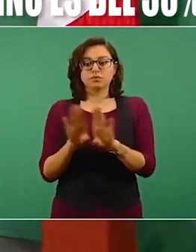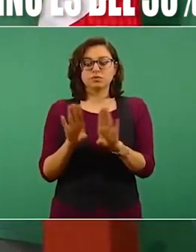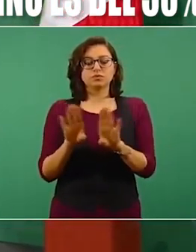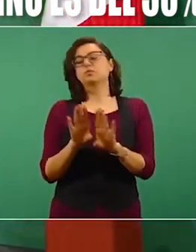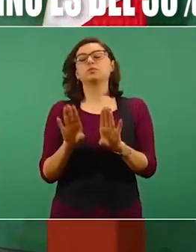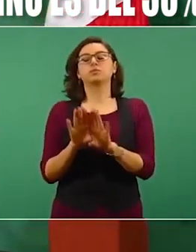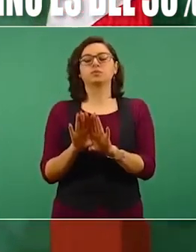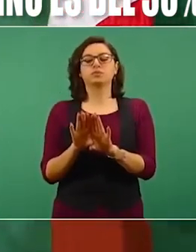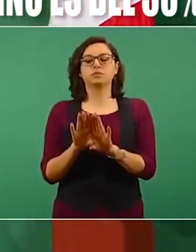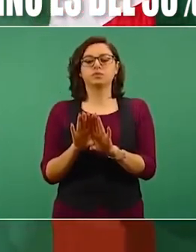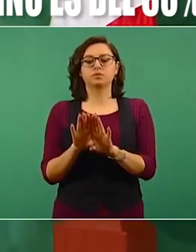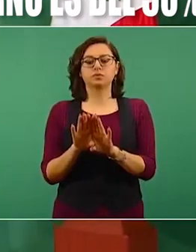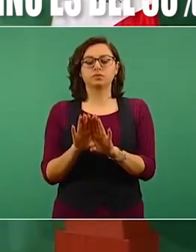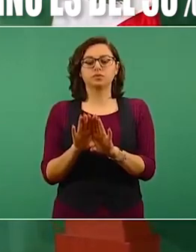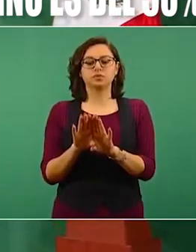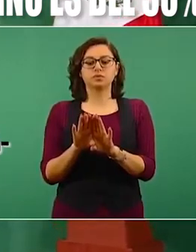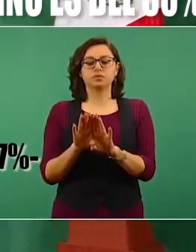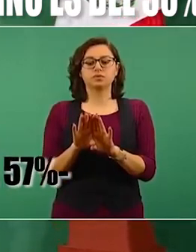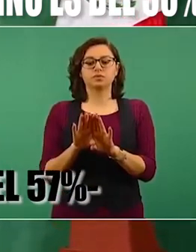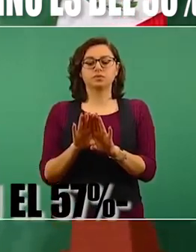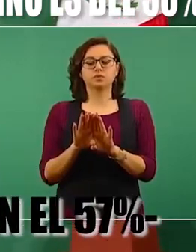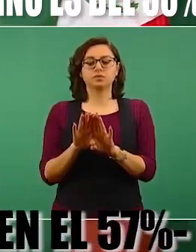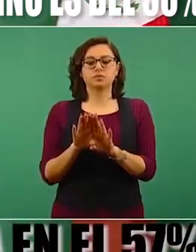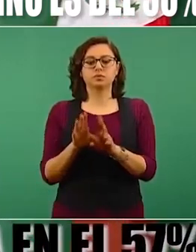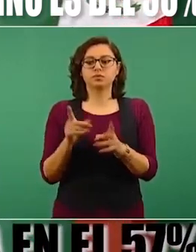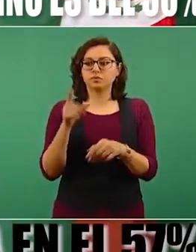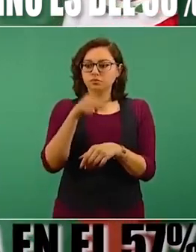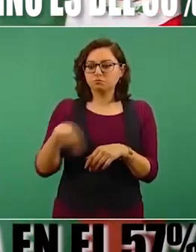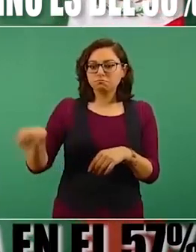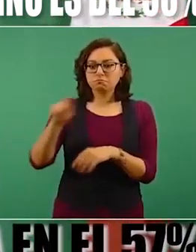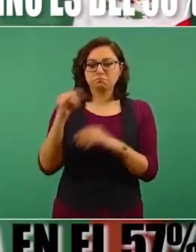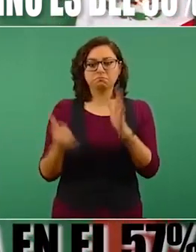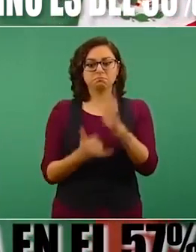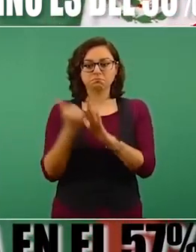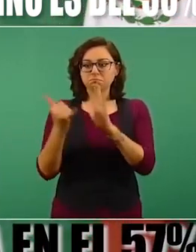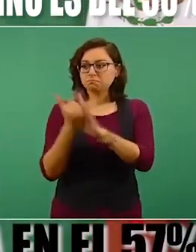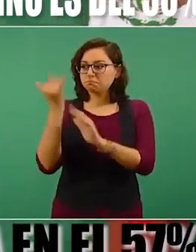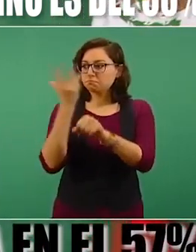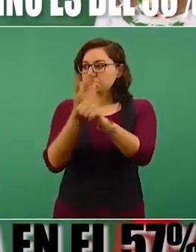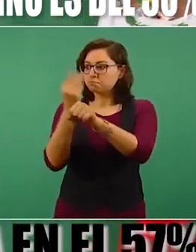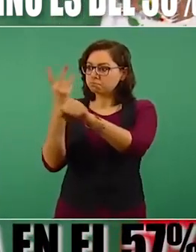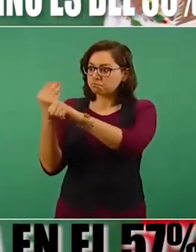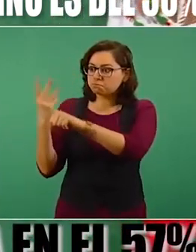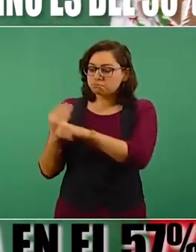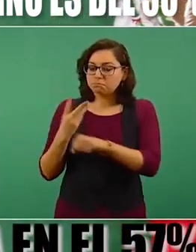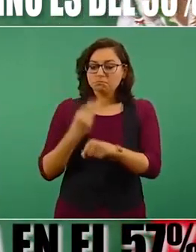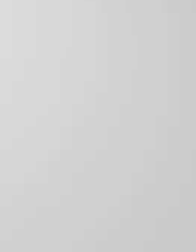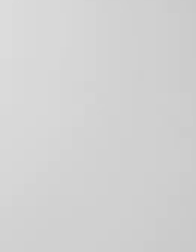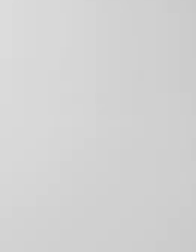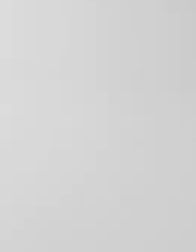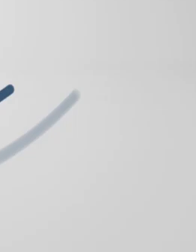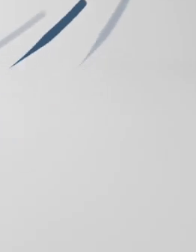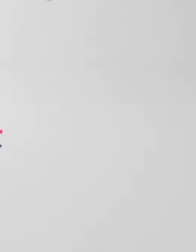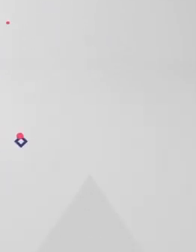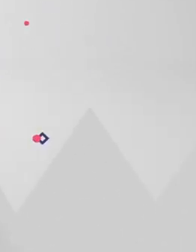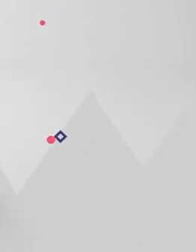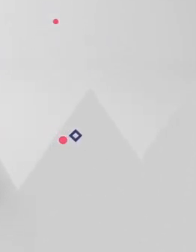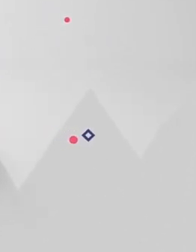de la consultora GAISA, mientras que consulta Mitofsky la ubica en el 57%.